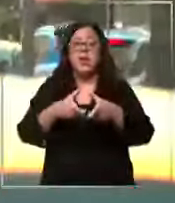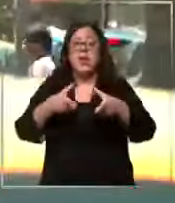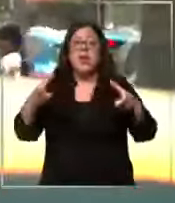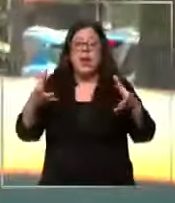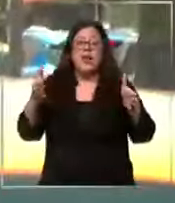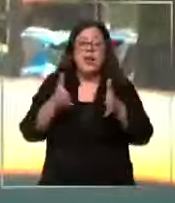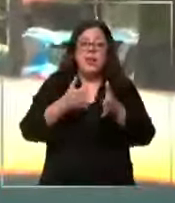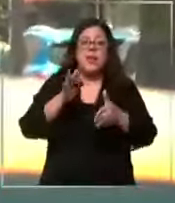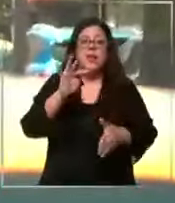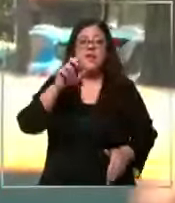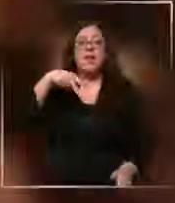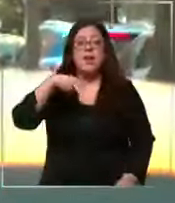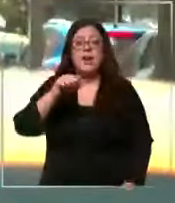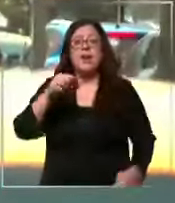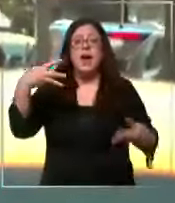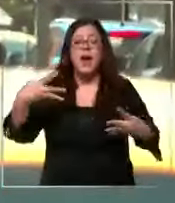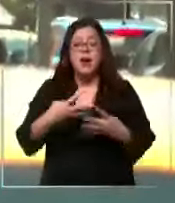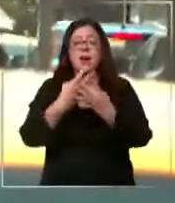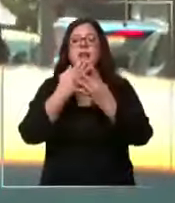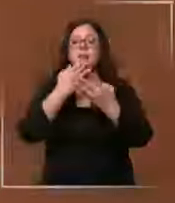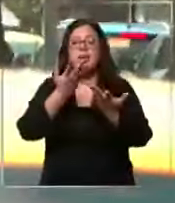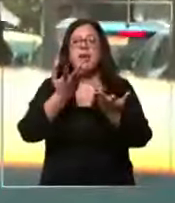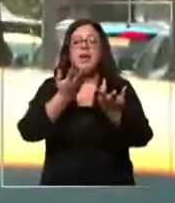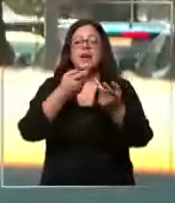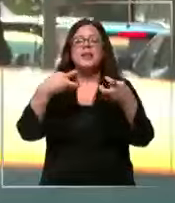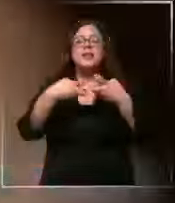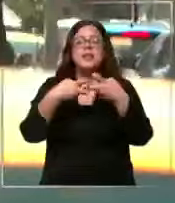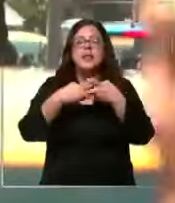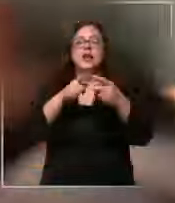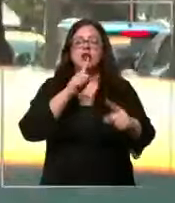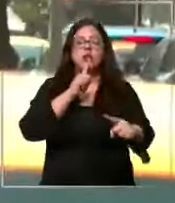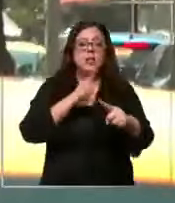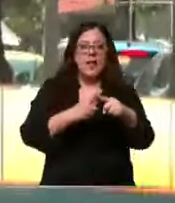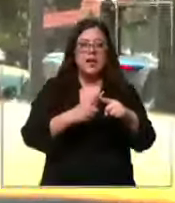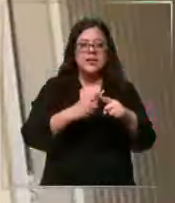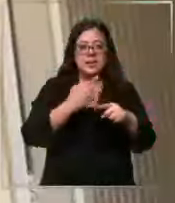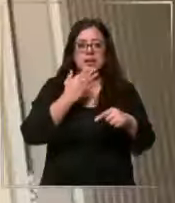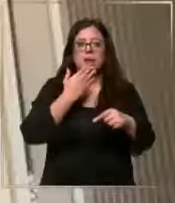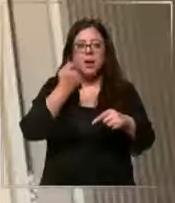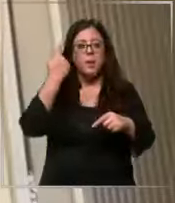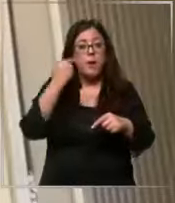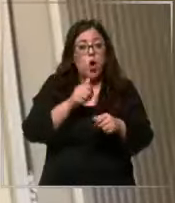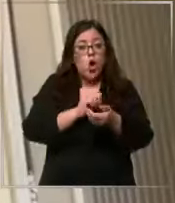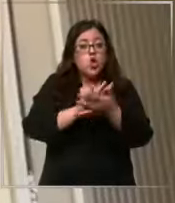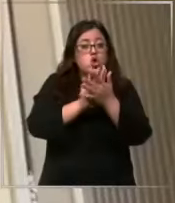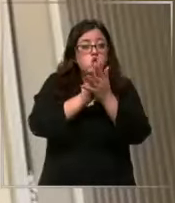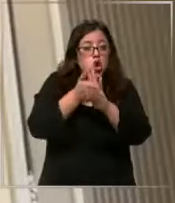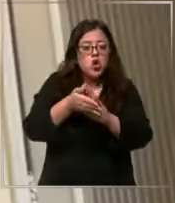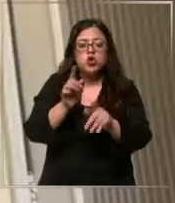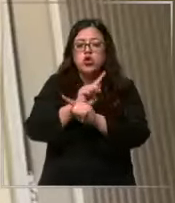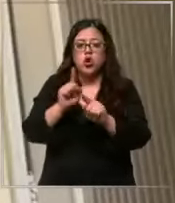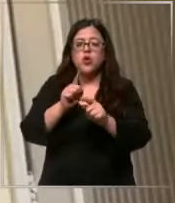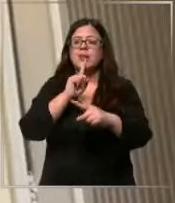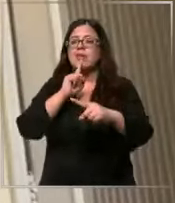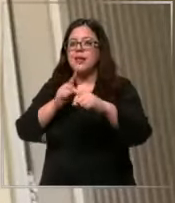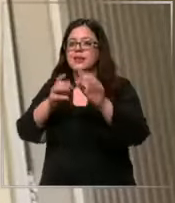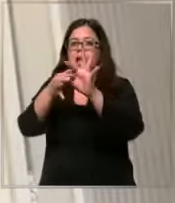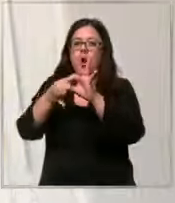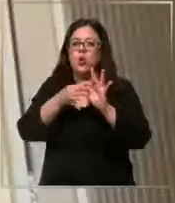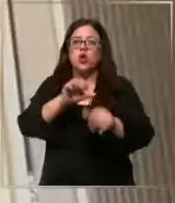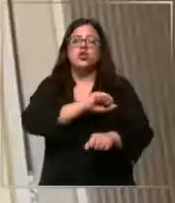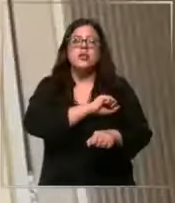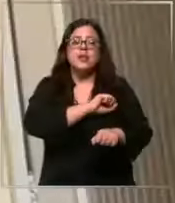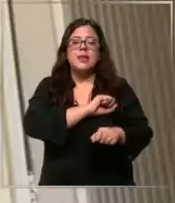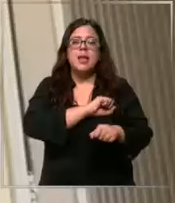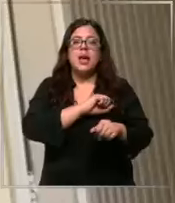Confenarred, también se han unido sindicatos de taxistas, pero no son todos. Que Taxistas Unidos de Santiago,